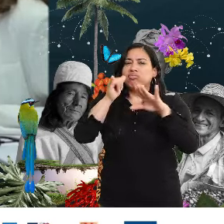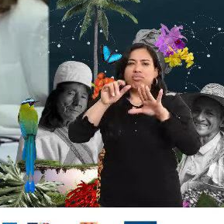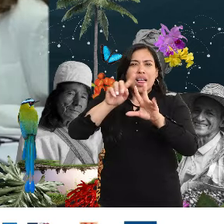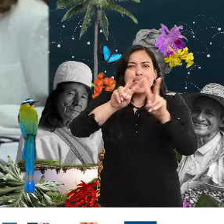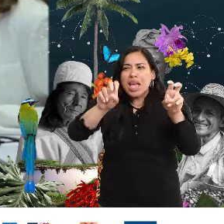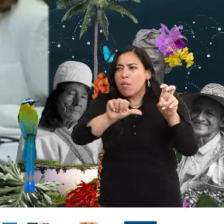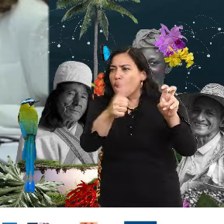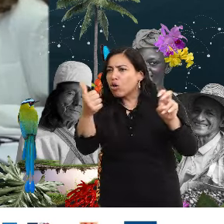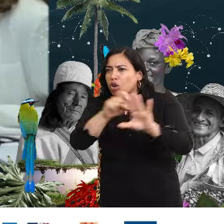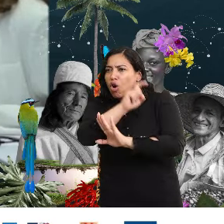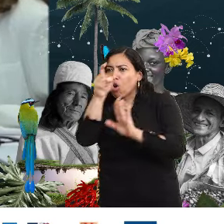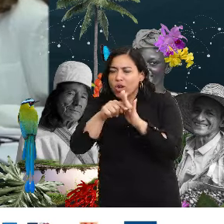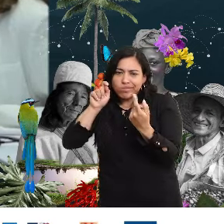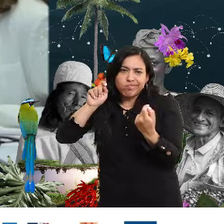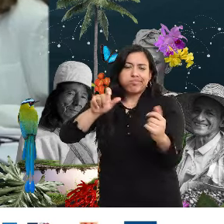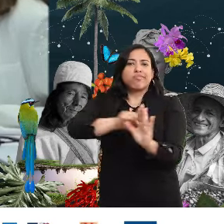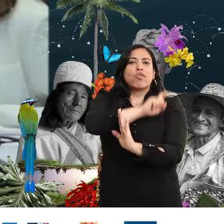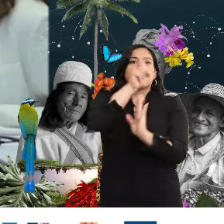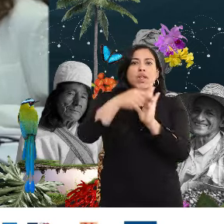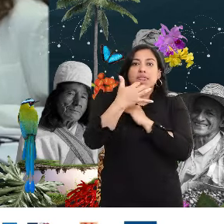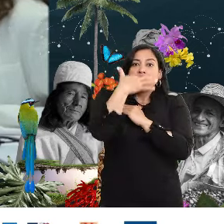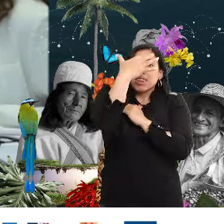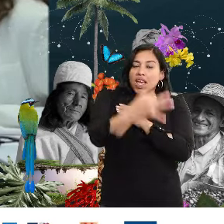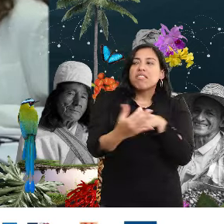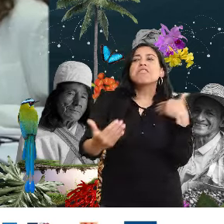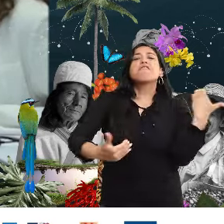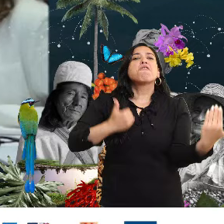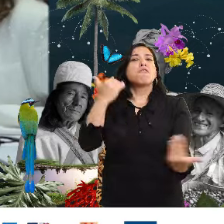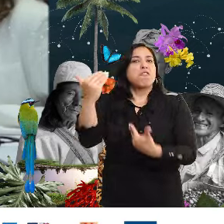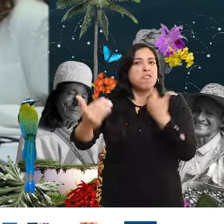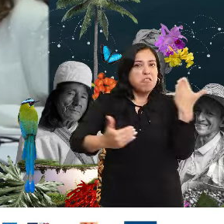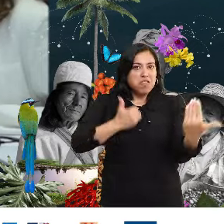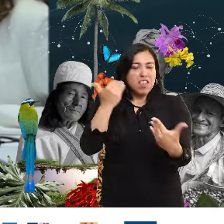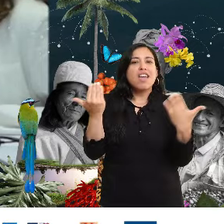asuntos. Y realmente estamos muy satisfechos